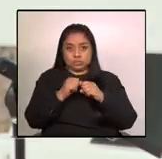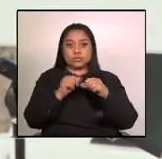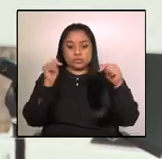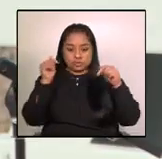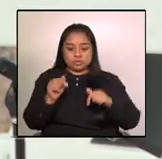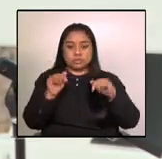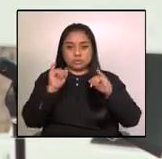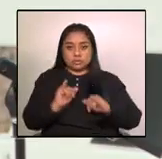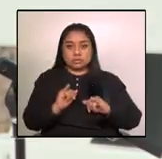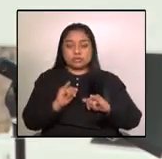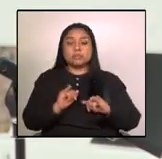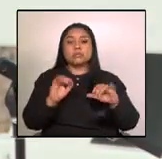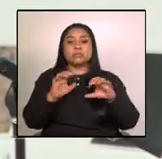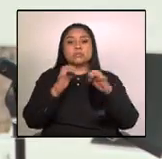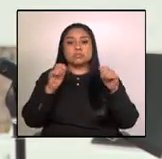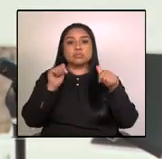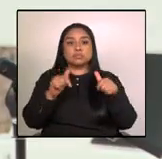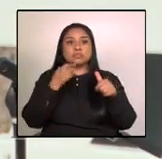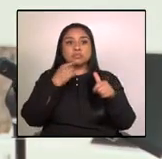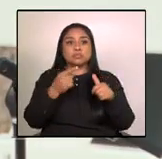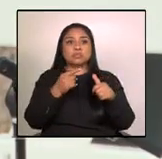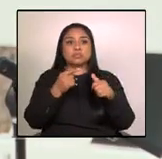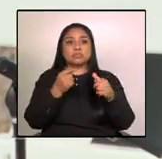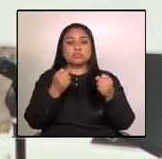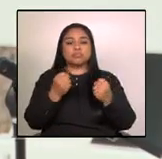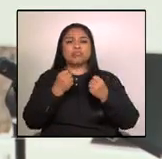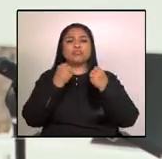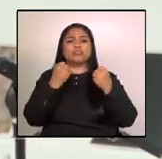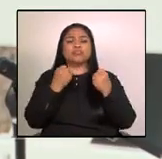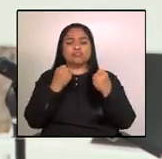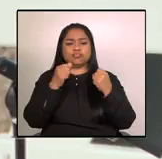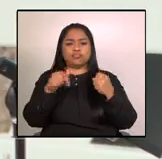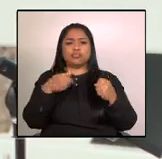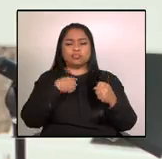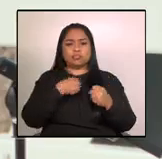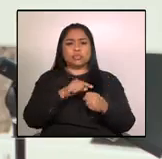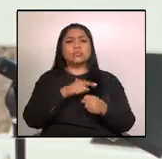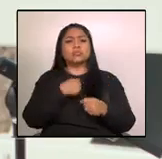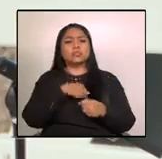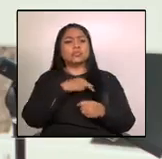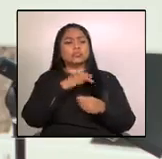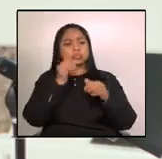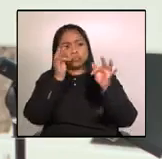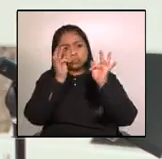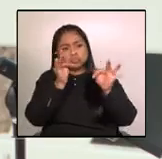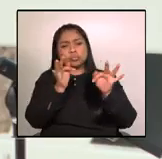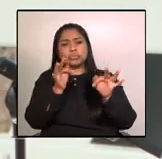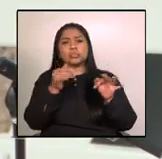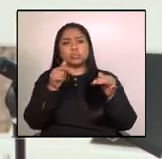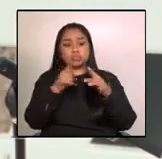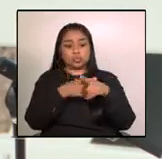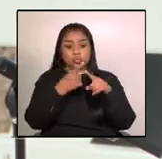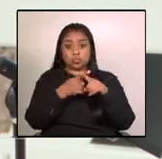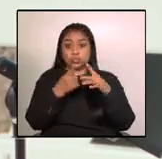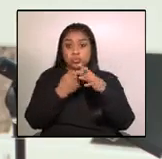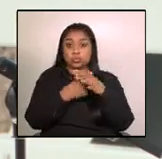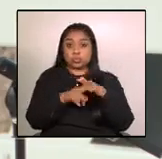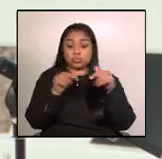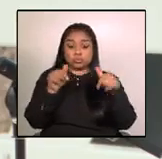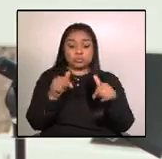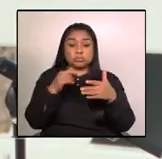quedó sobre roca. Somos testigos. Cuando se iniciara este